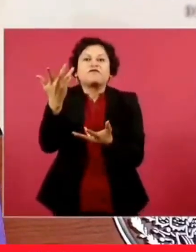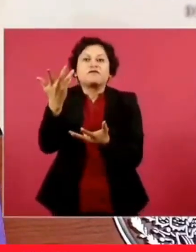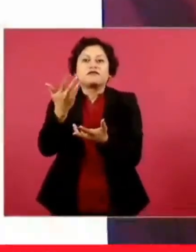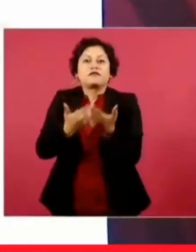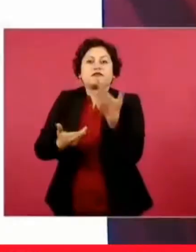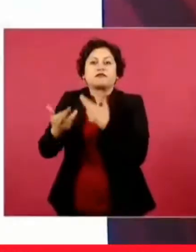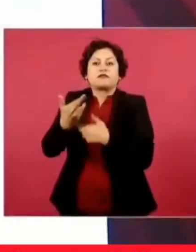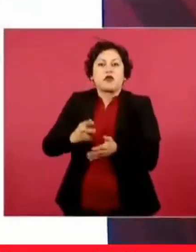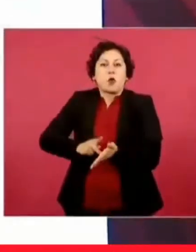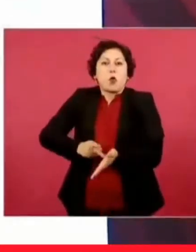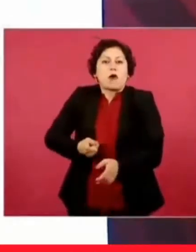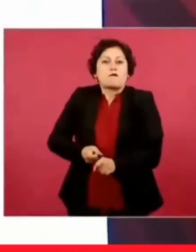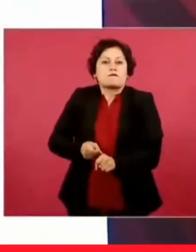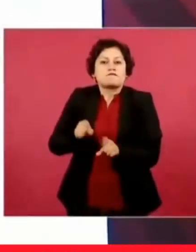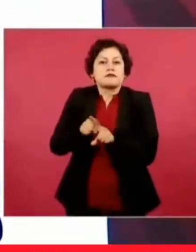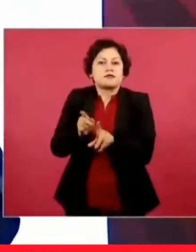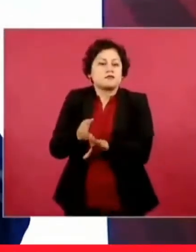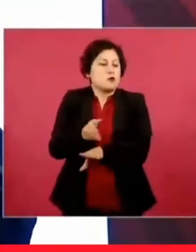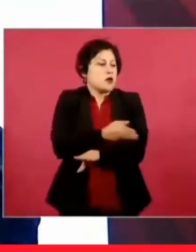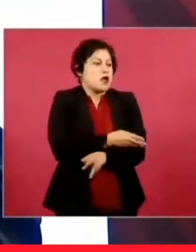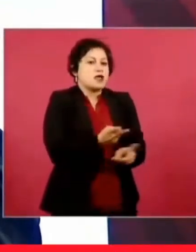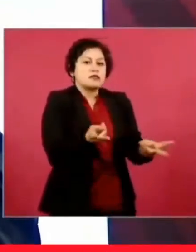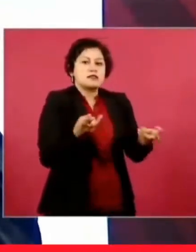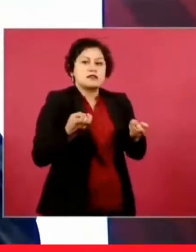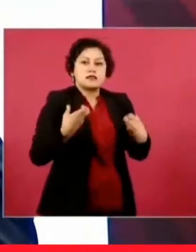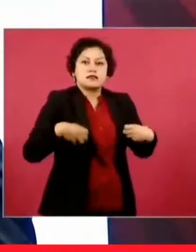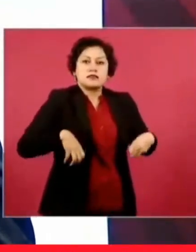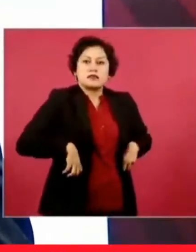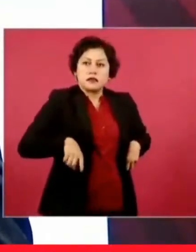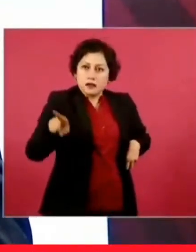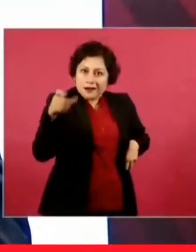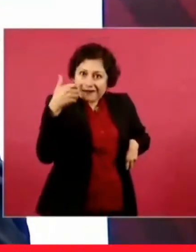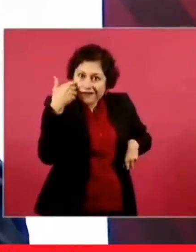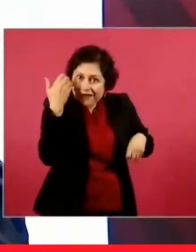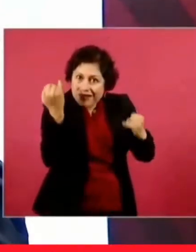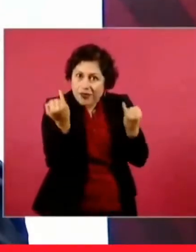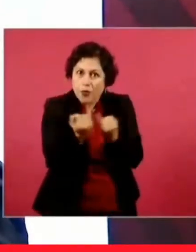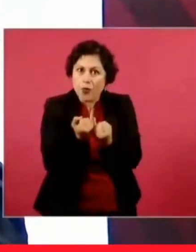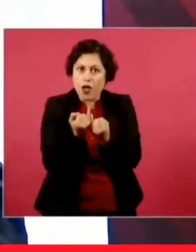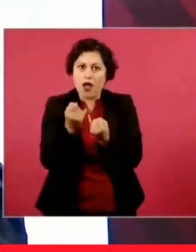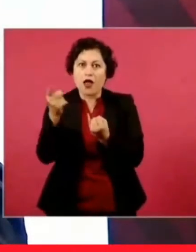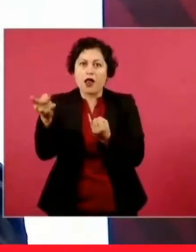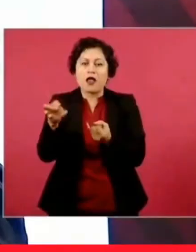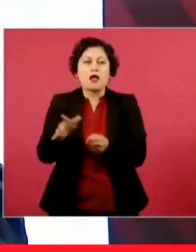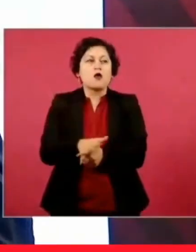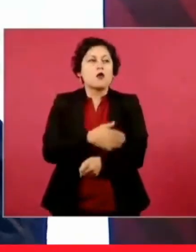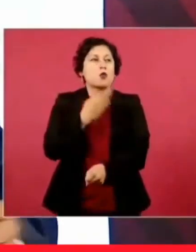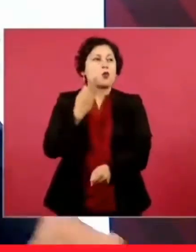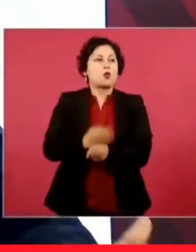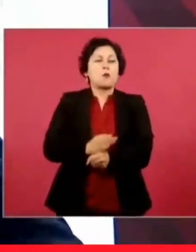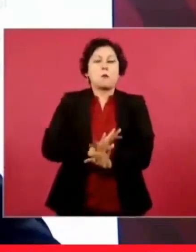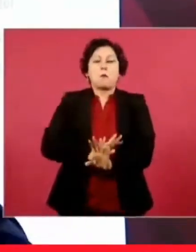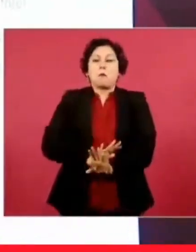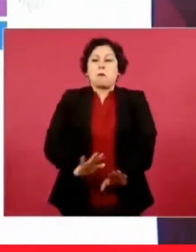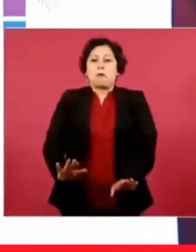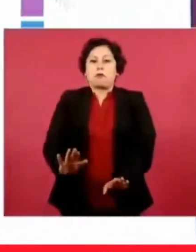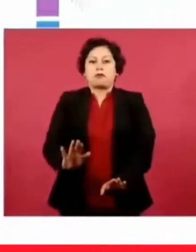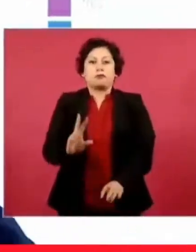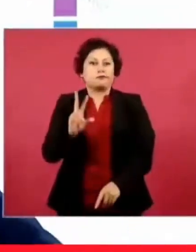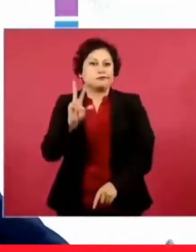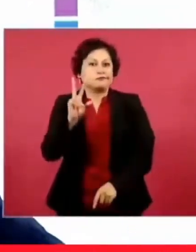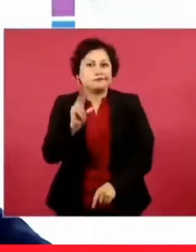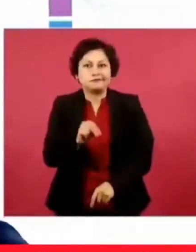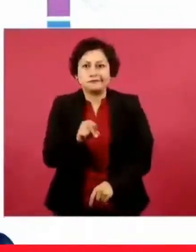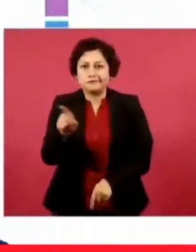No tienen llenadera. Si ya tienen